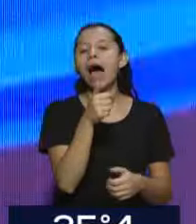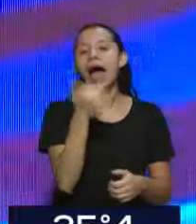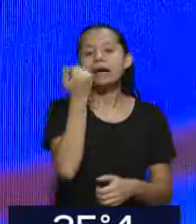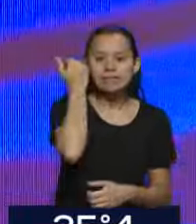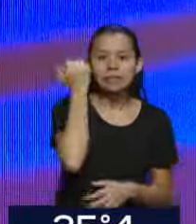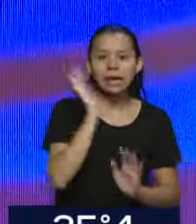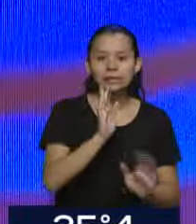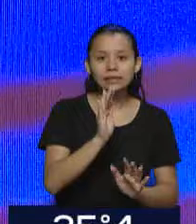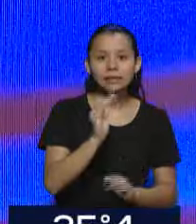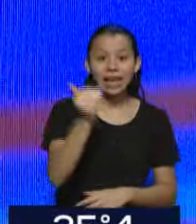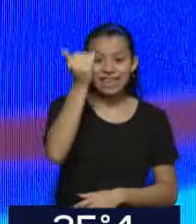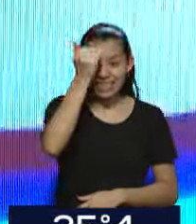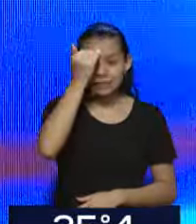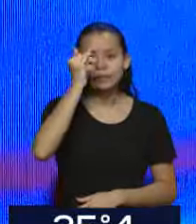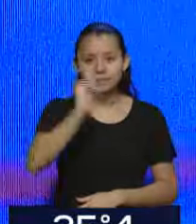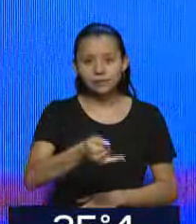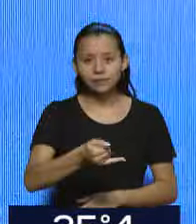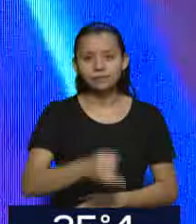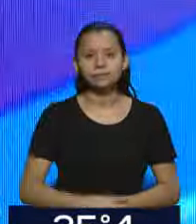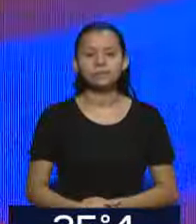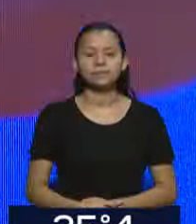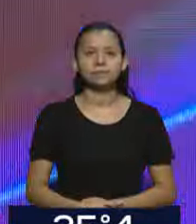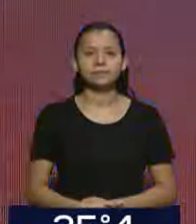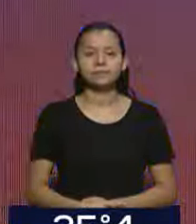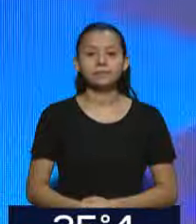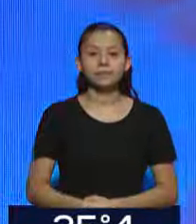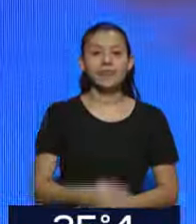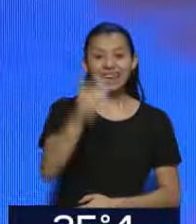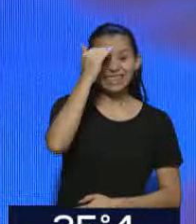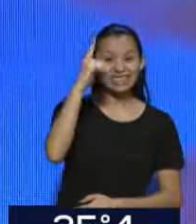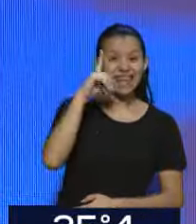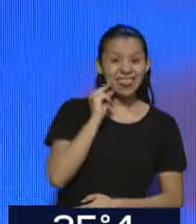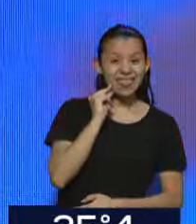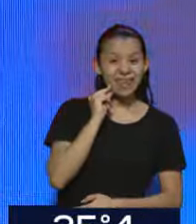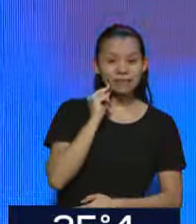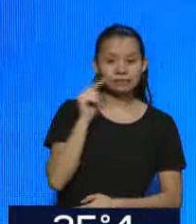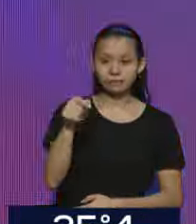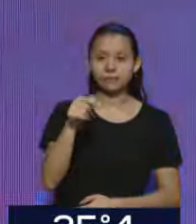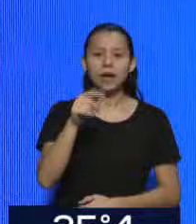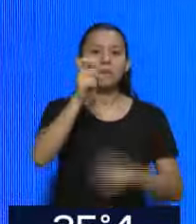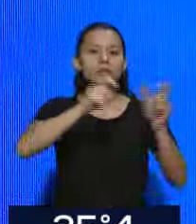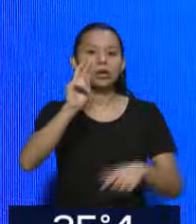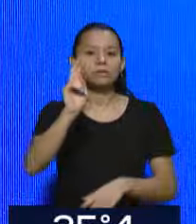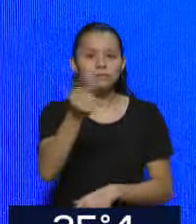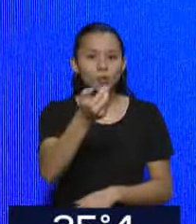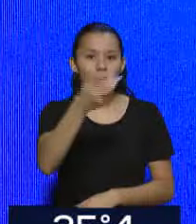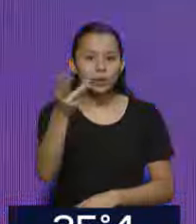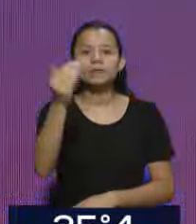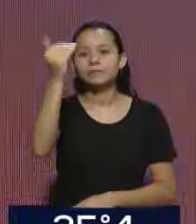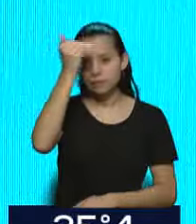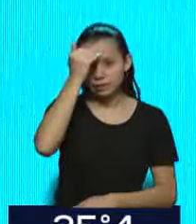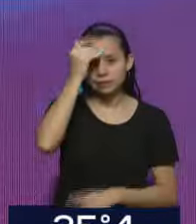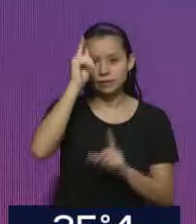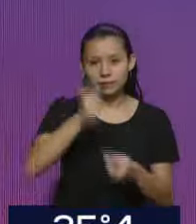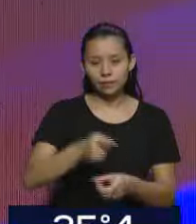asciende a 15. 15 fallecidos en 15 días de lo que va del año. Este motociclista que falleció,